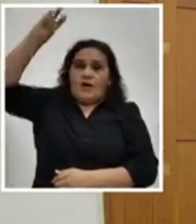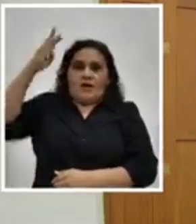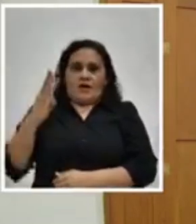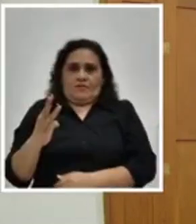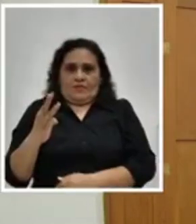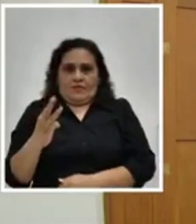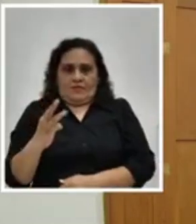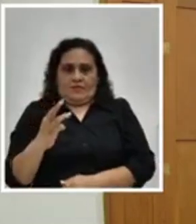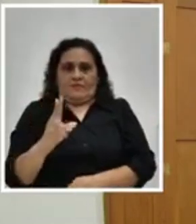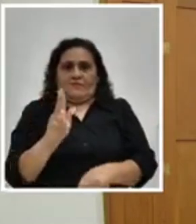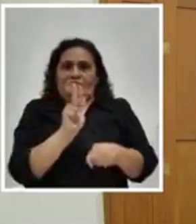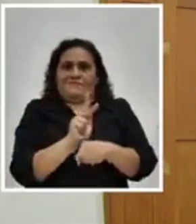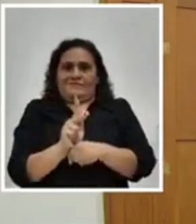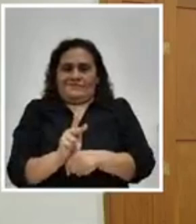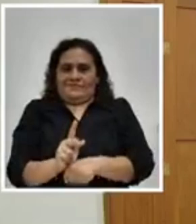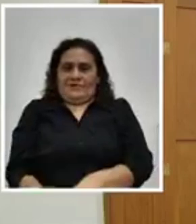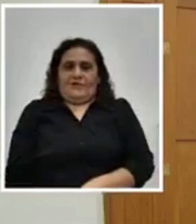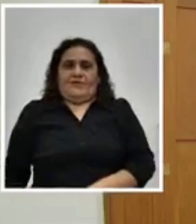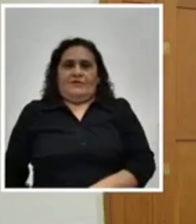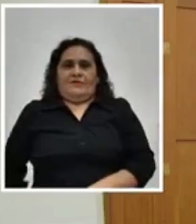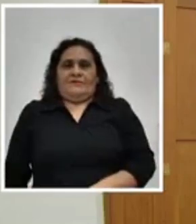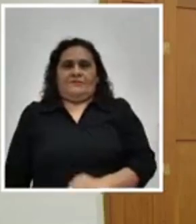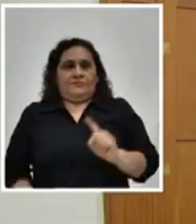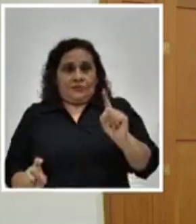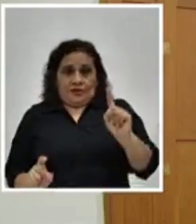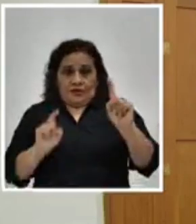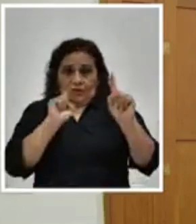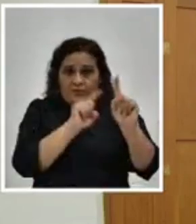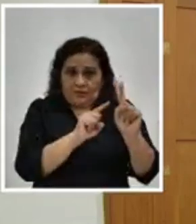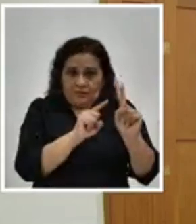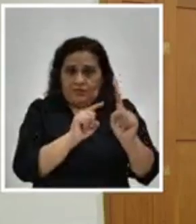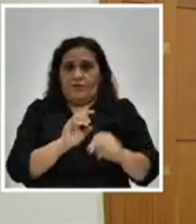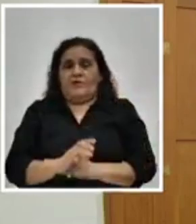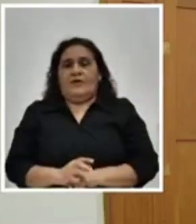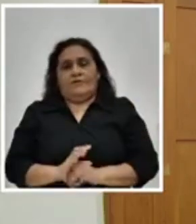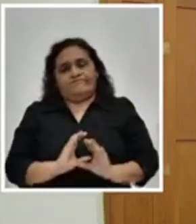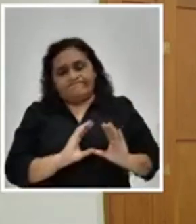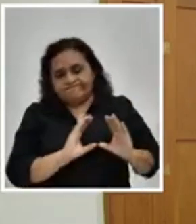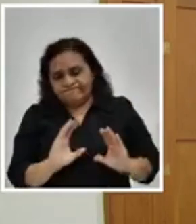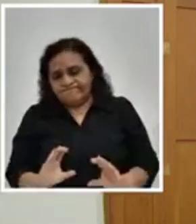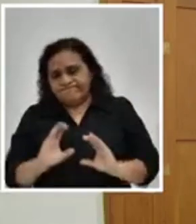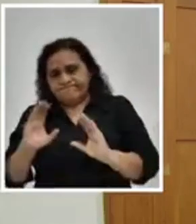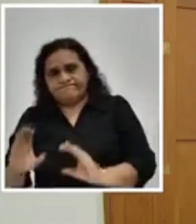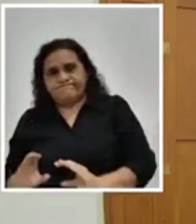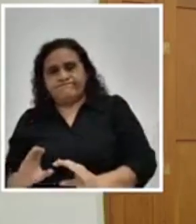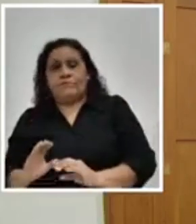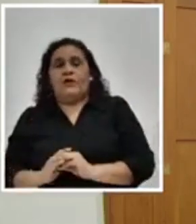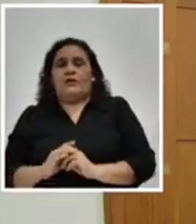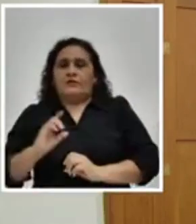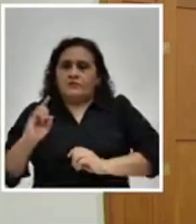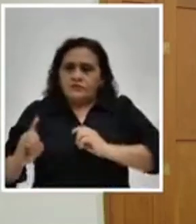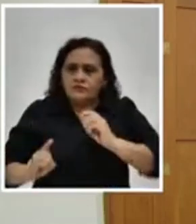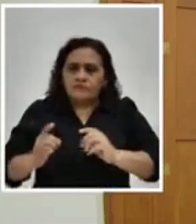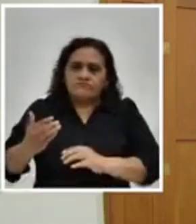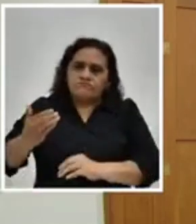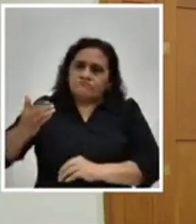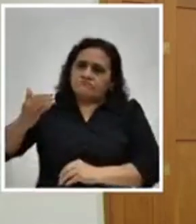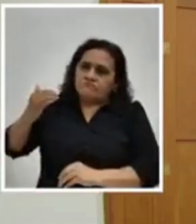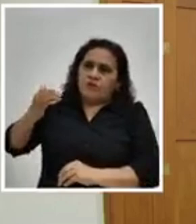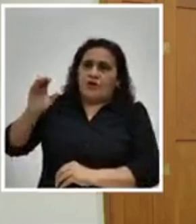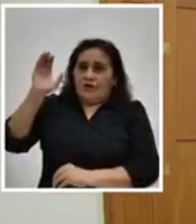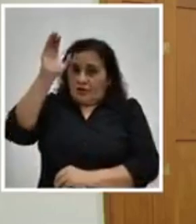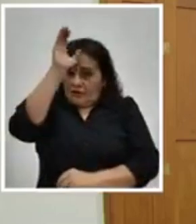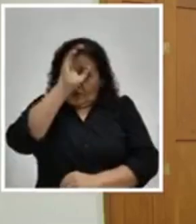recinto. El objetivo de esta construcción es preservar la práctica de un deporte tan relevante para la cultura